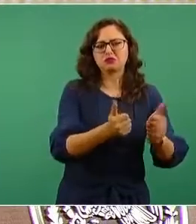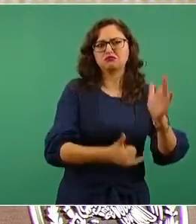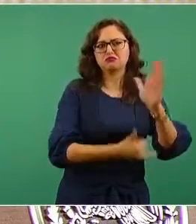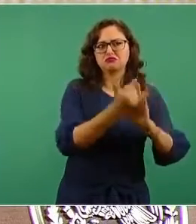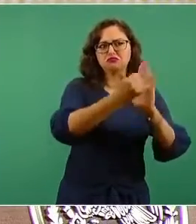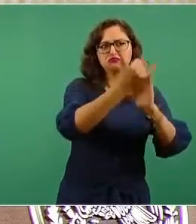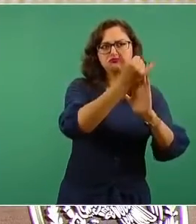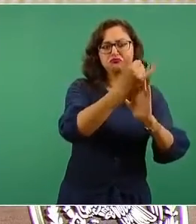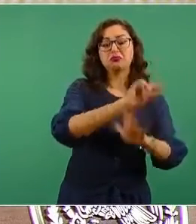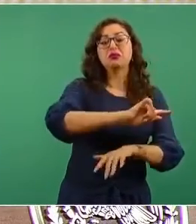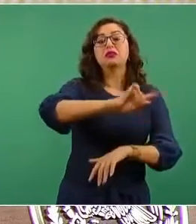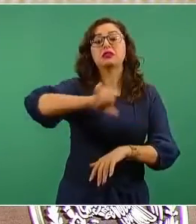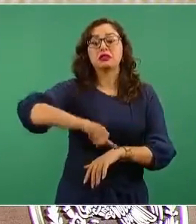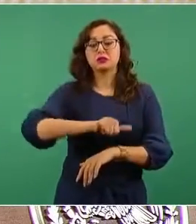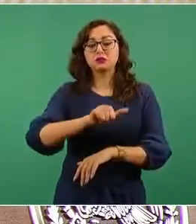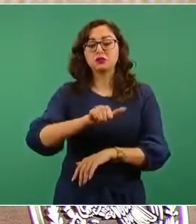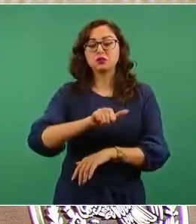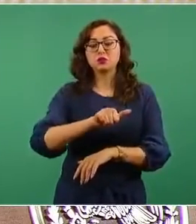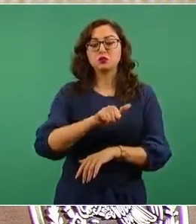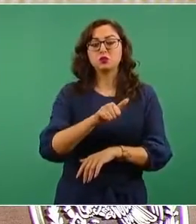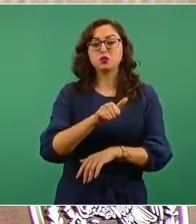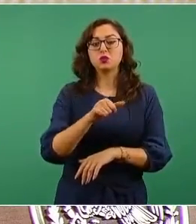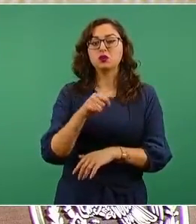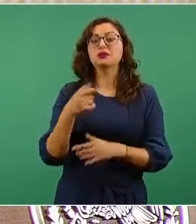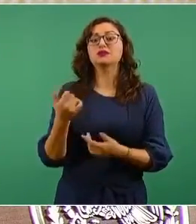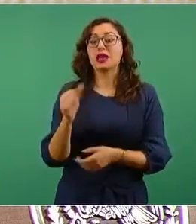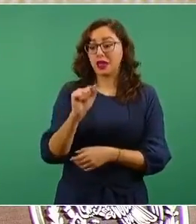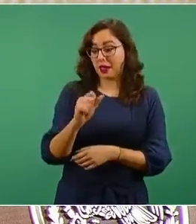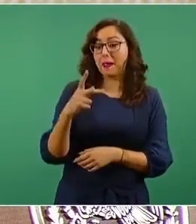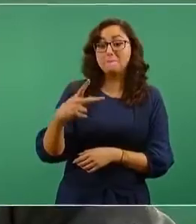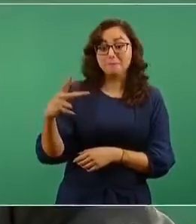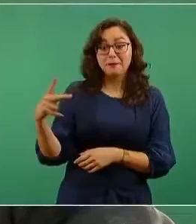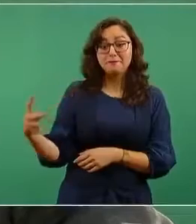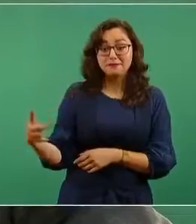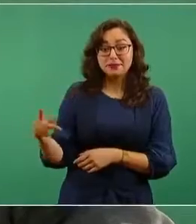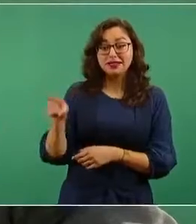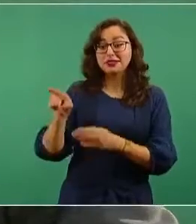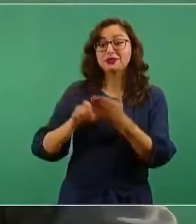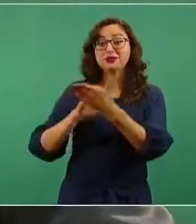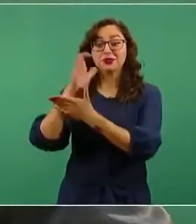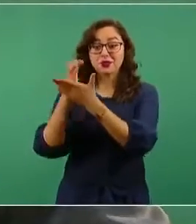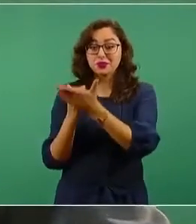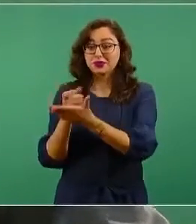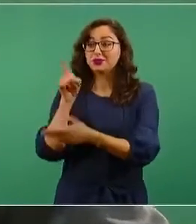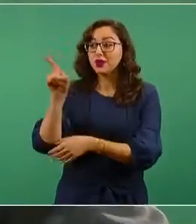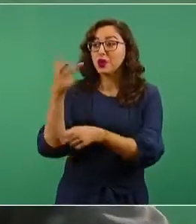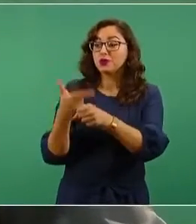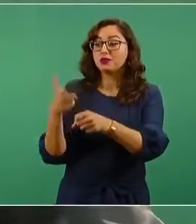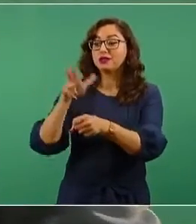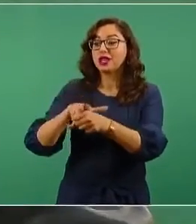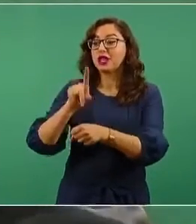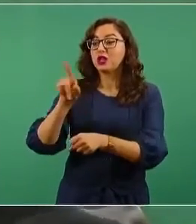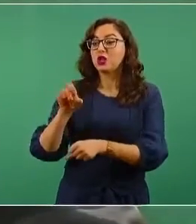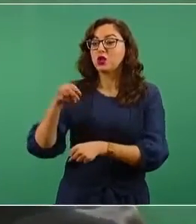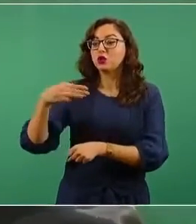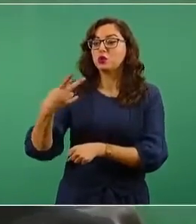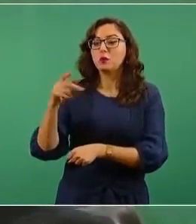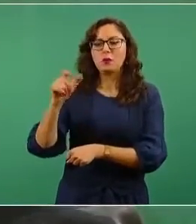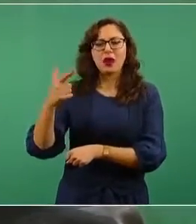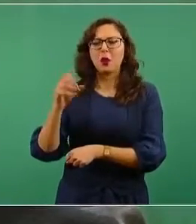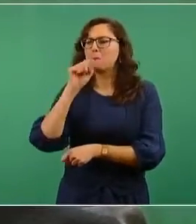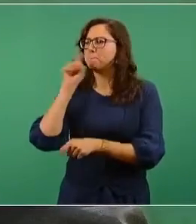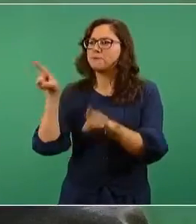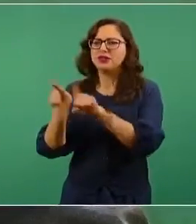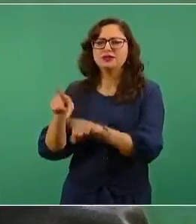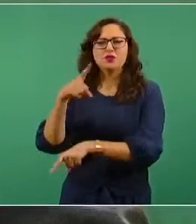Poco después, con APP, se hace el hospital de Zumpango, también 150 camas.